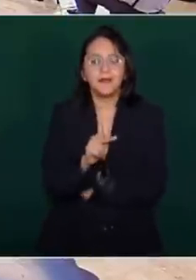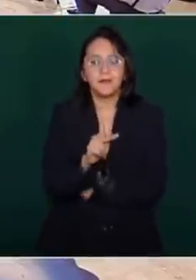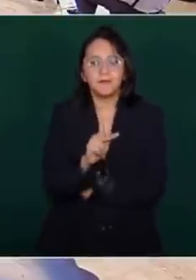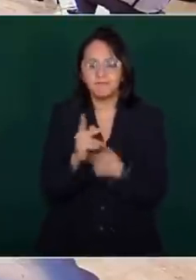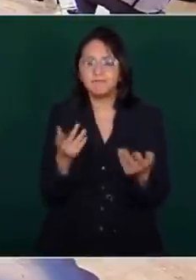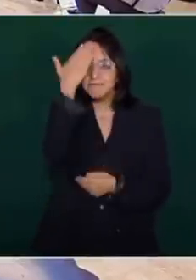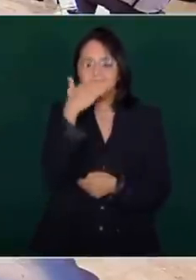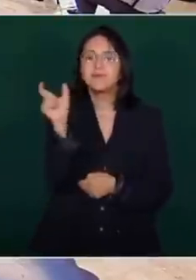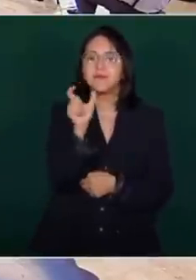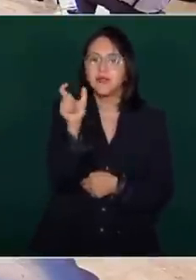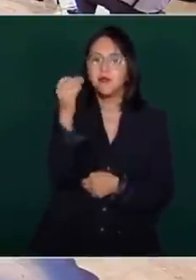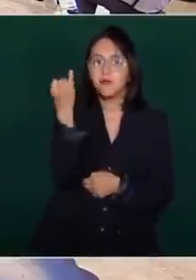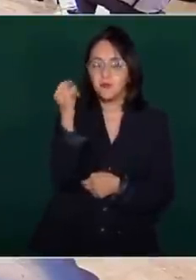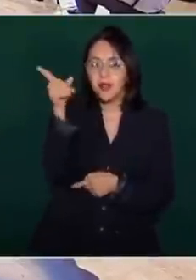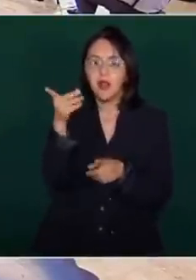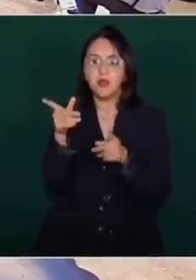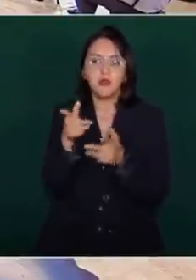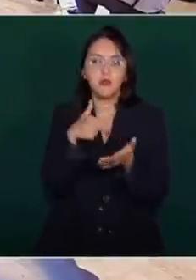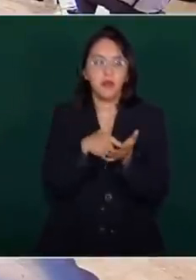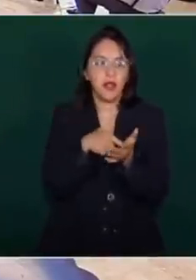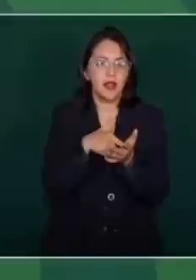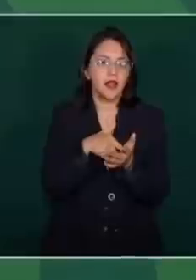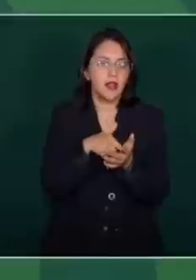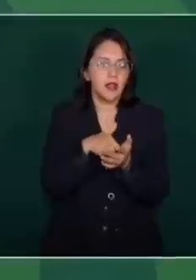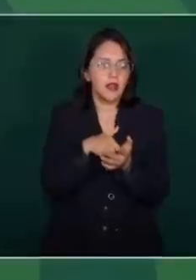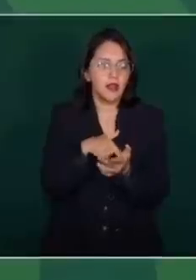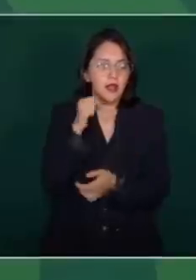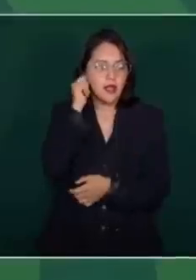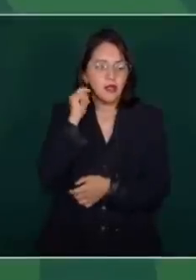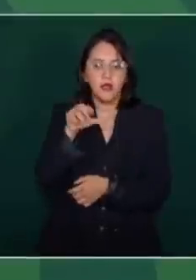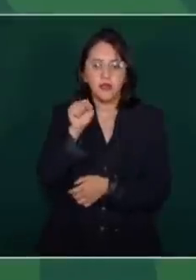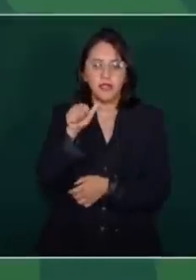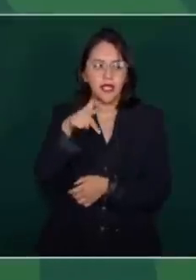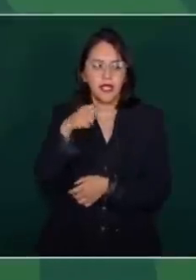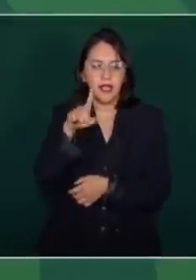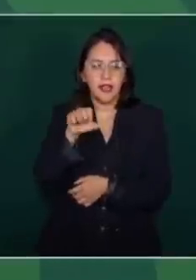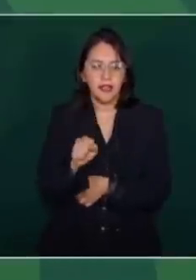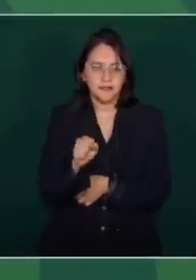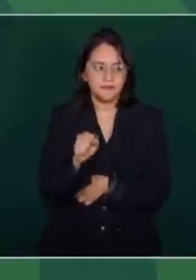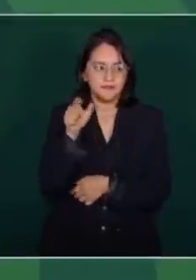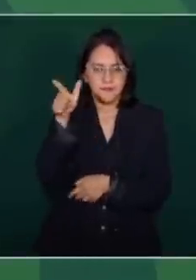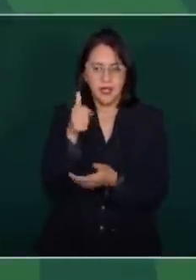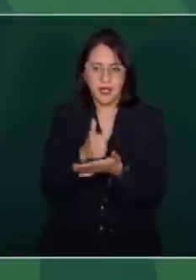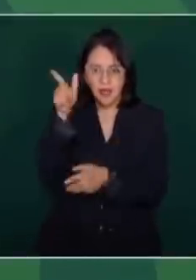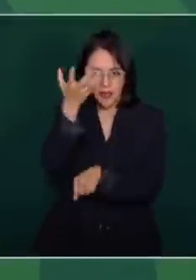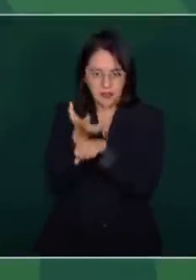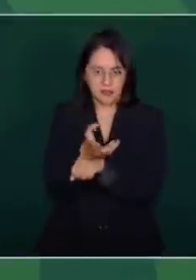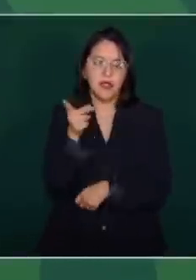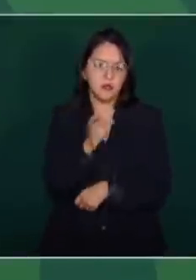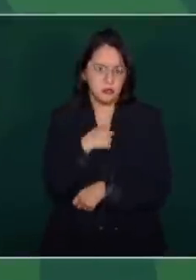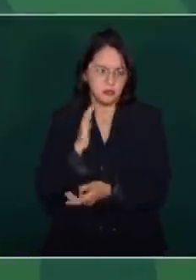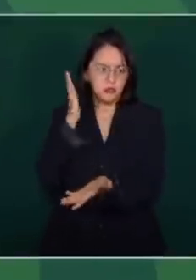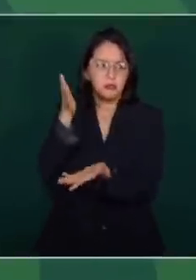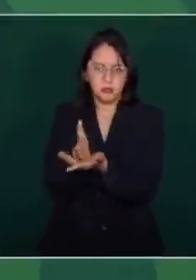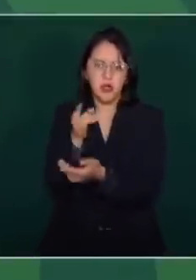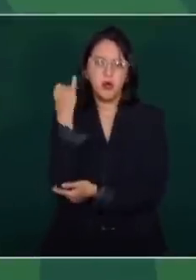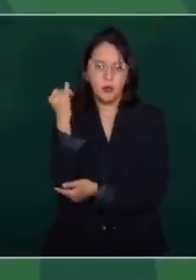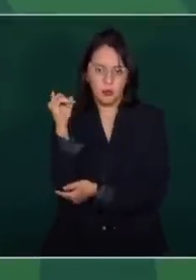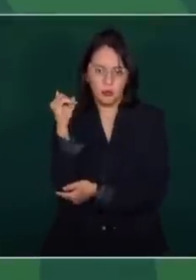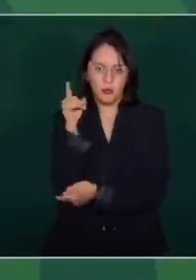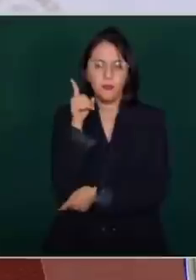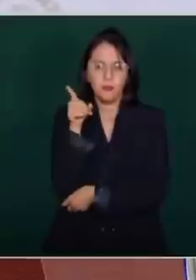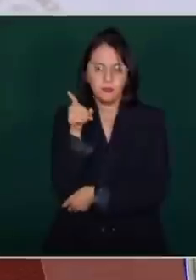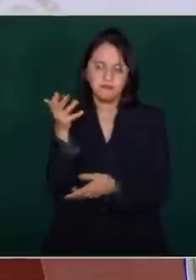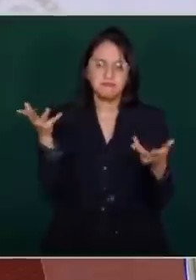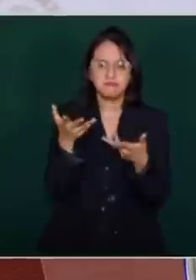va a celebrarse en Los Ángeles, en California, en junio, y voy a asistir. Y ya se confirmó también que